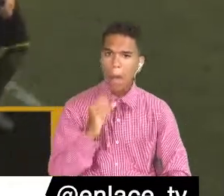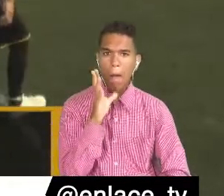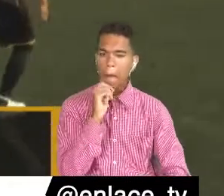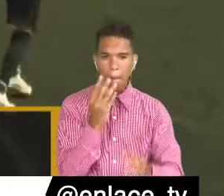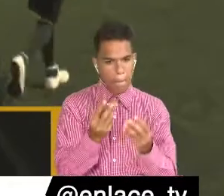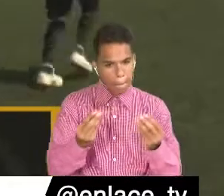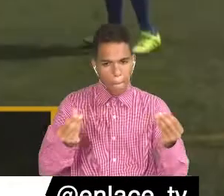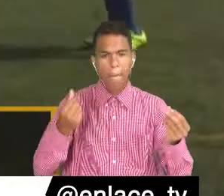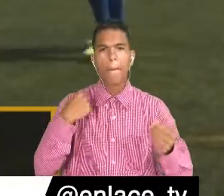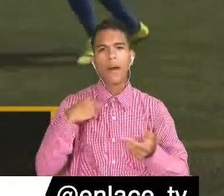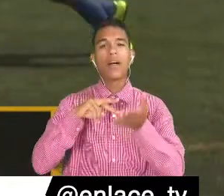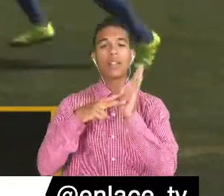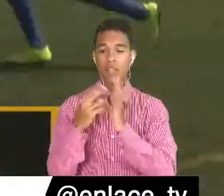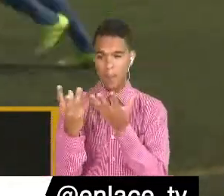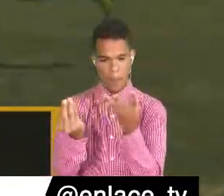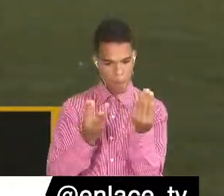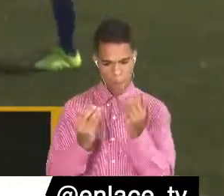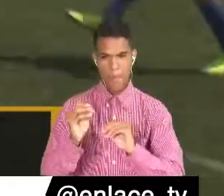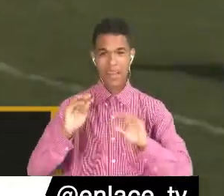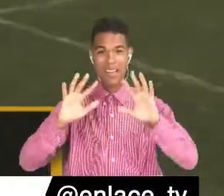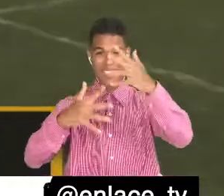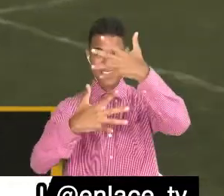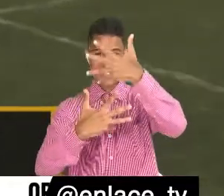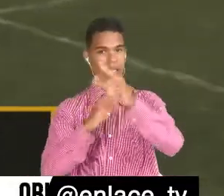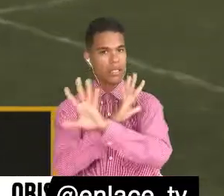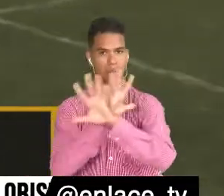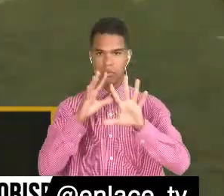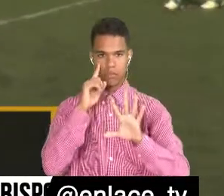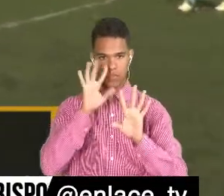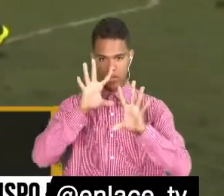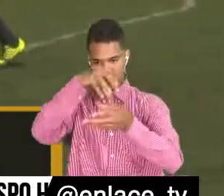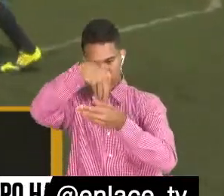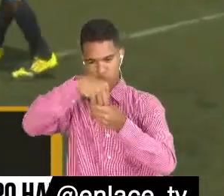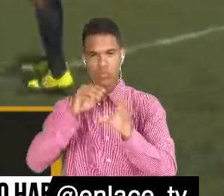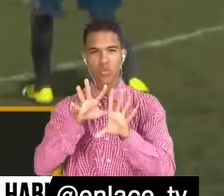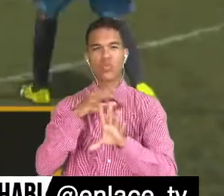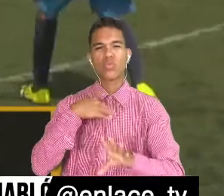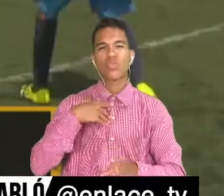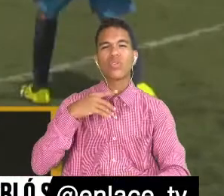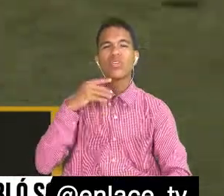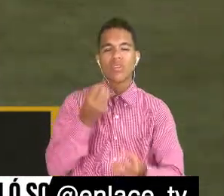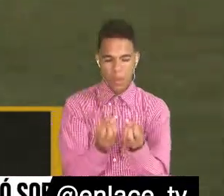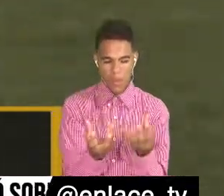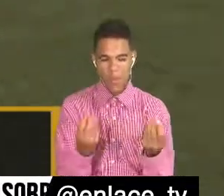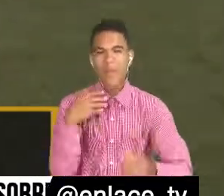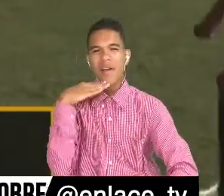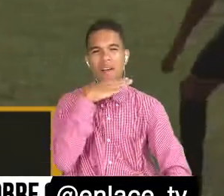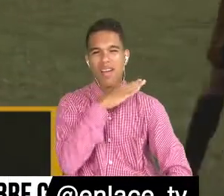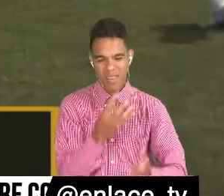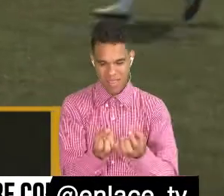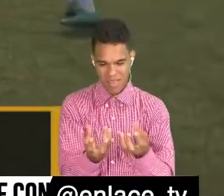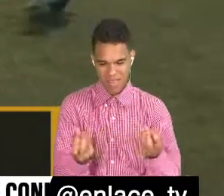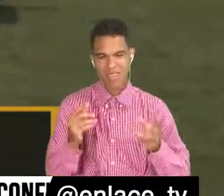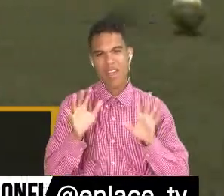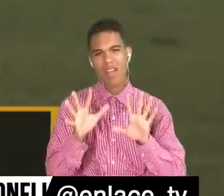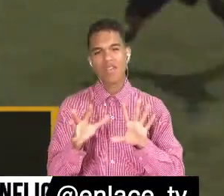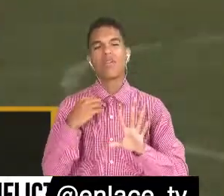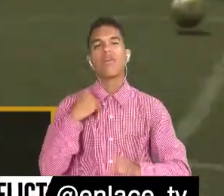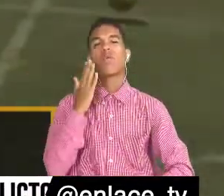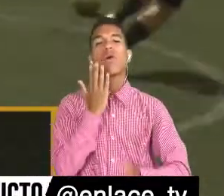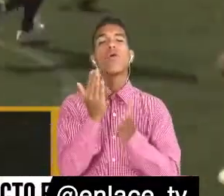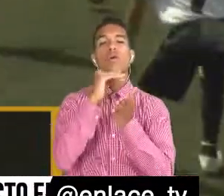han asegurado su cupo en el torneo de fútbol infantil en cancha sintética más importante de Santander. La próxima jornada de eliminatoria se cumplirá los días 22